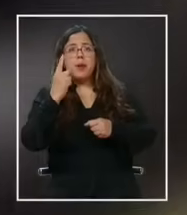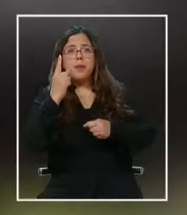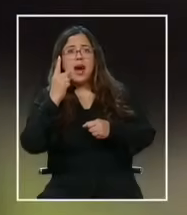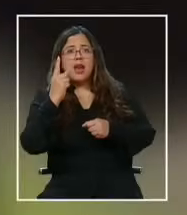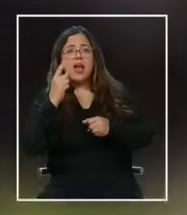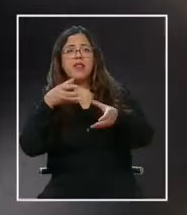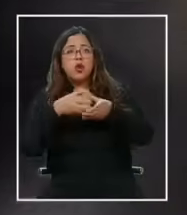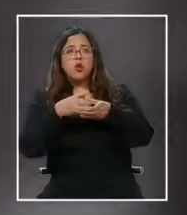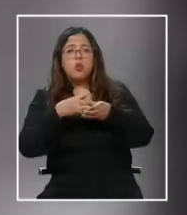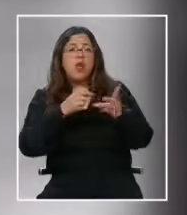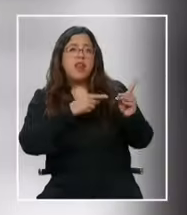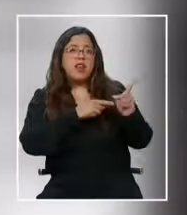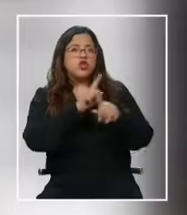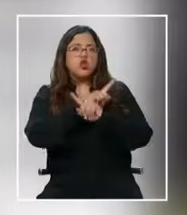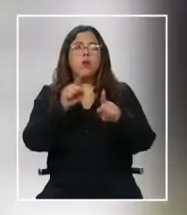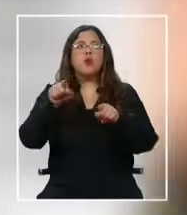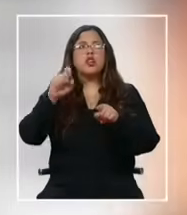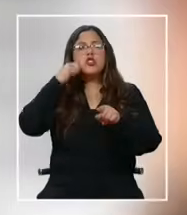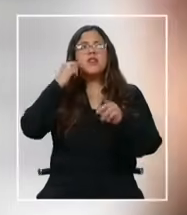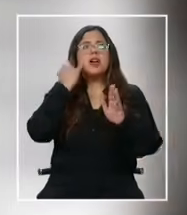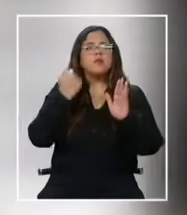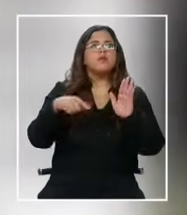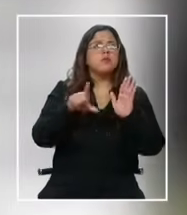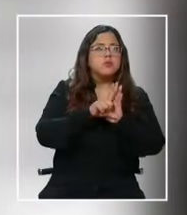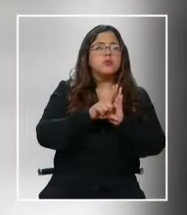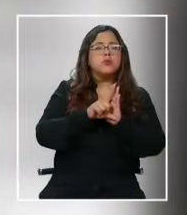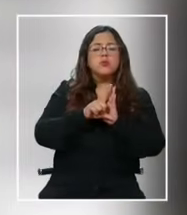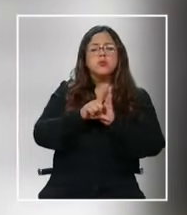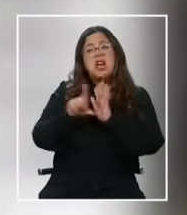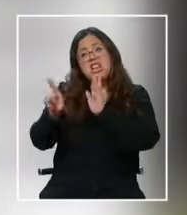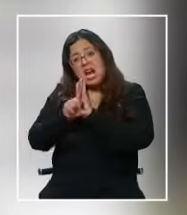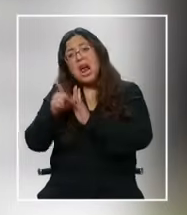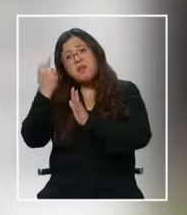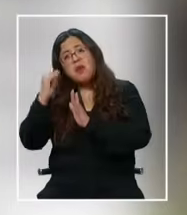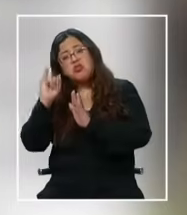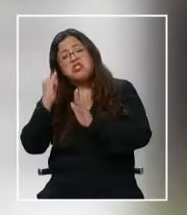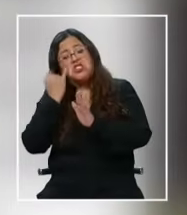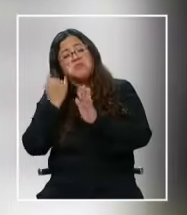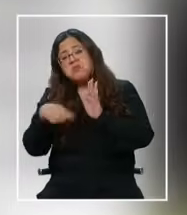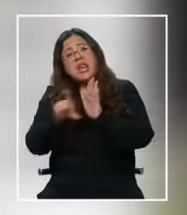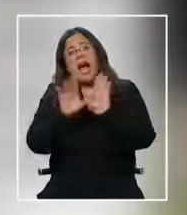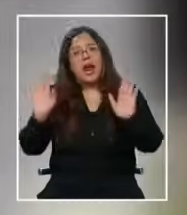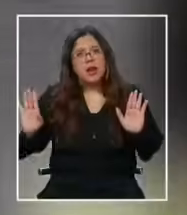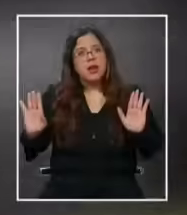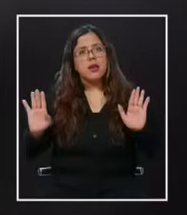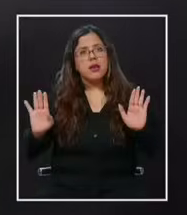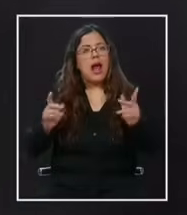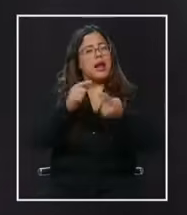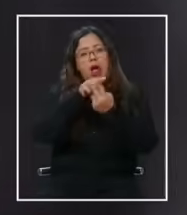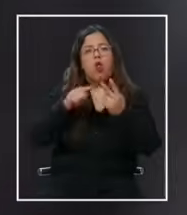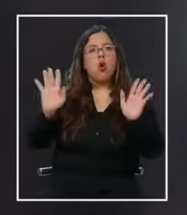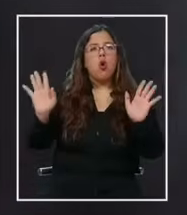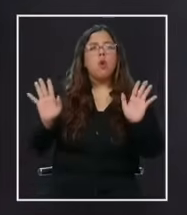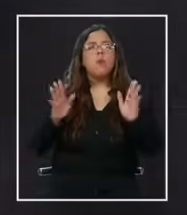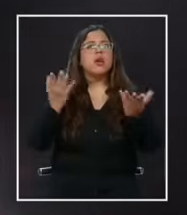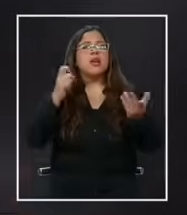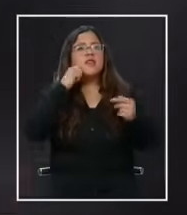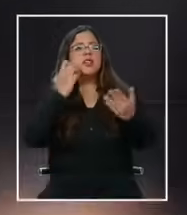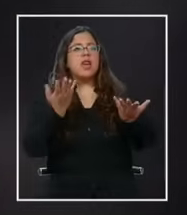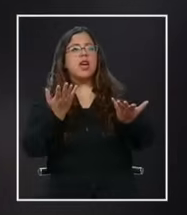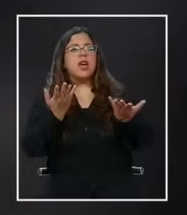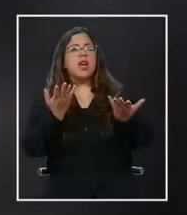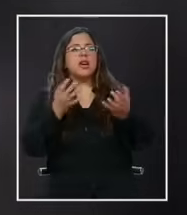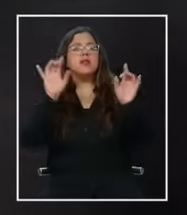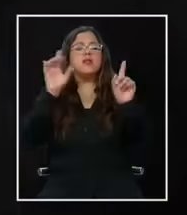elección ilegítima legal pero ilegítima porque es para afirmar oponer a la